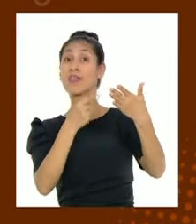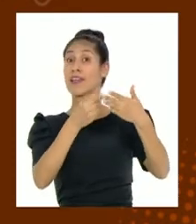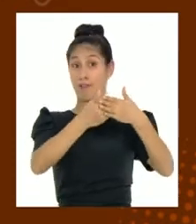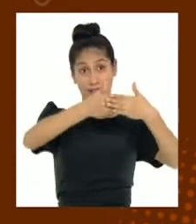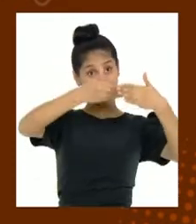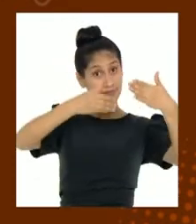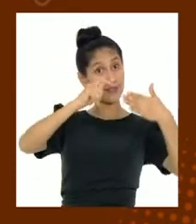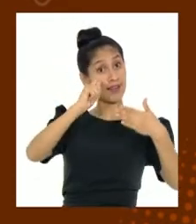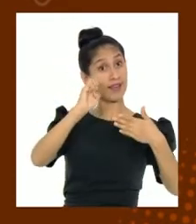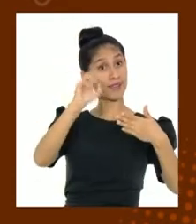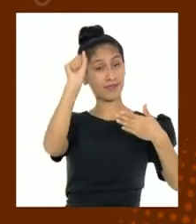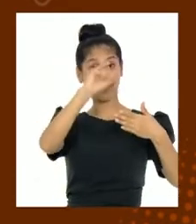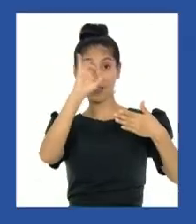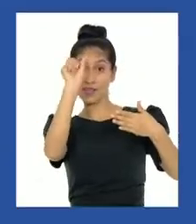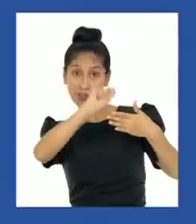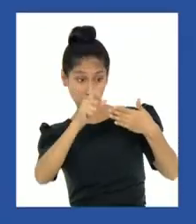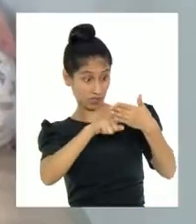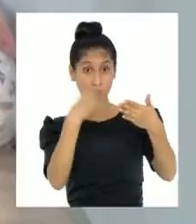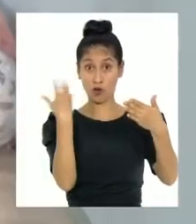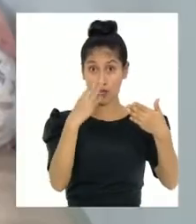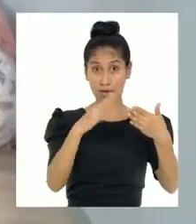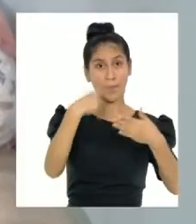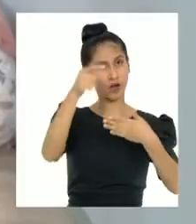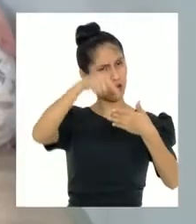tesis con otras palabras.